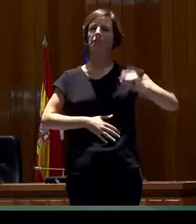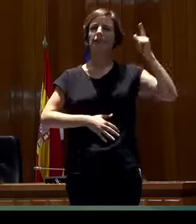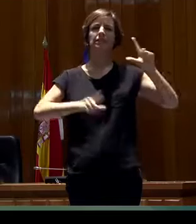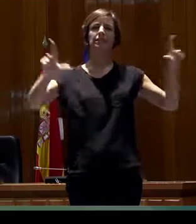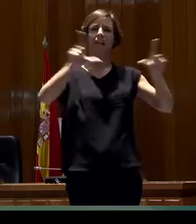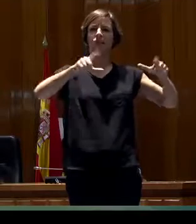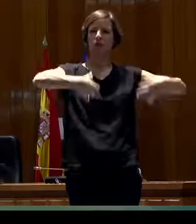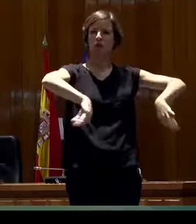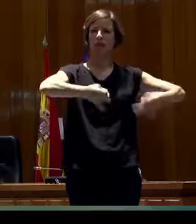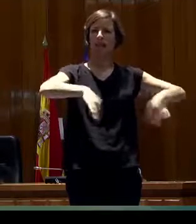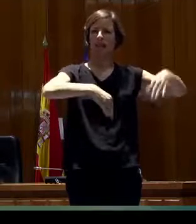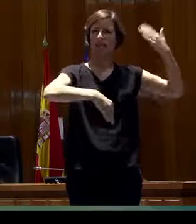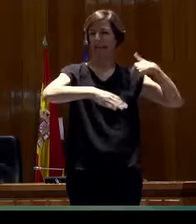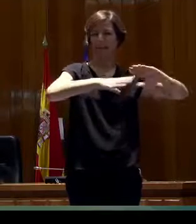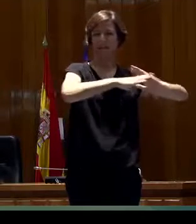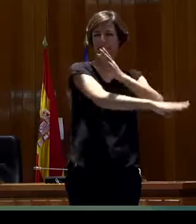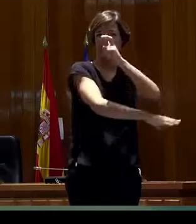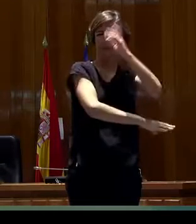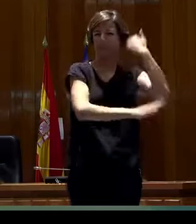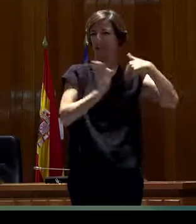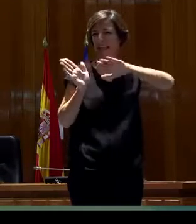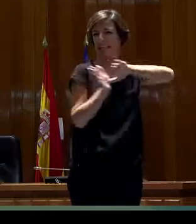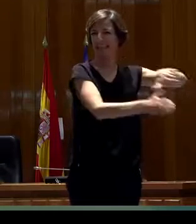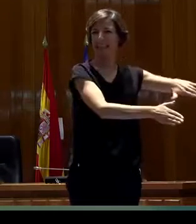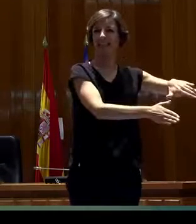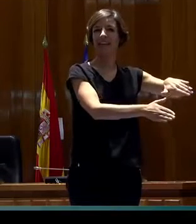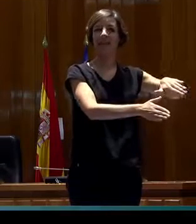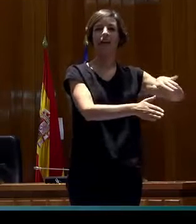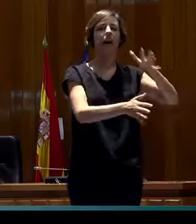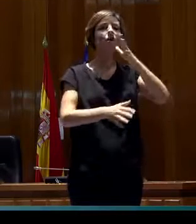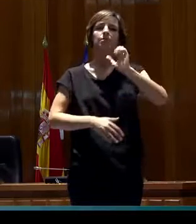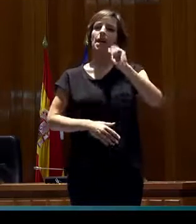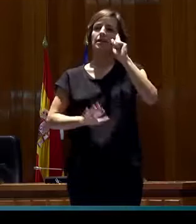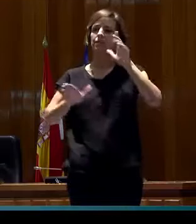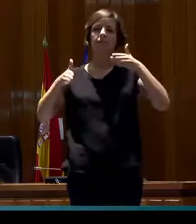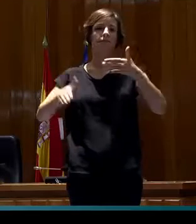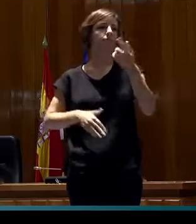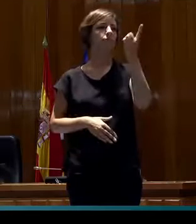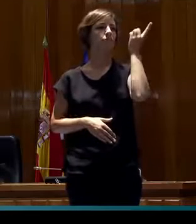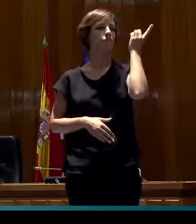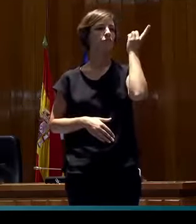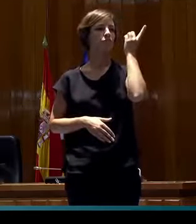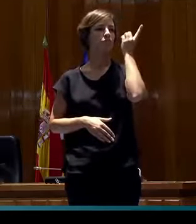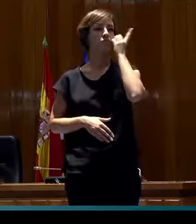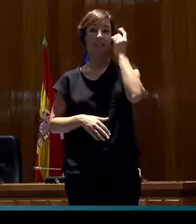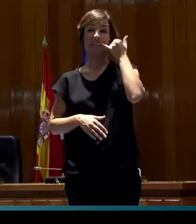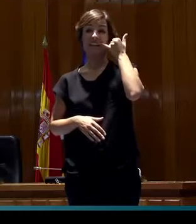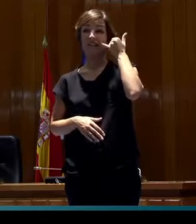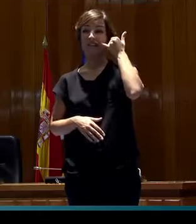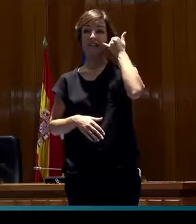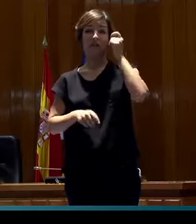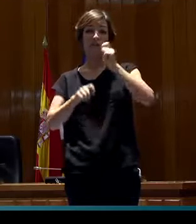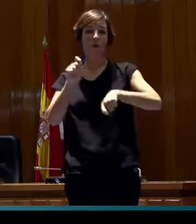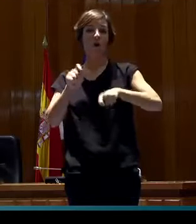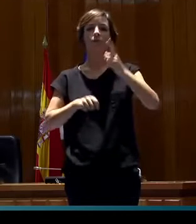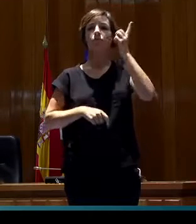analógica, ya pasada, ya dejada de lado, por el dominio de la telefonía fija, telefonía por